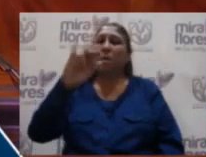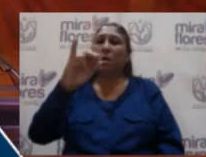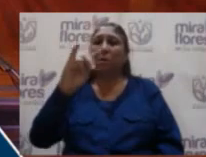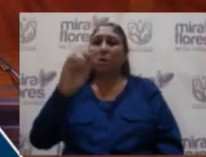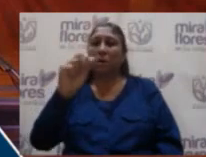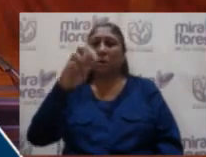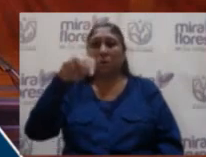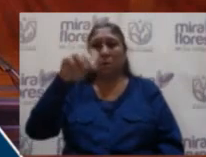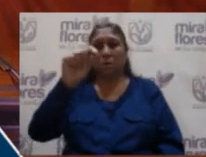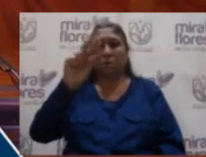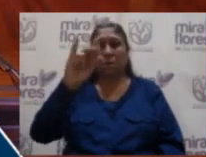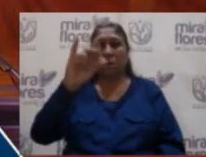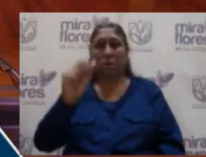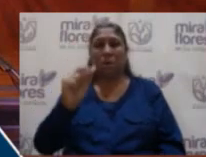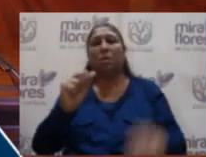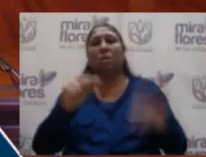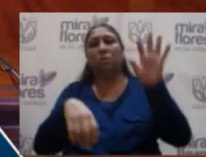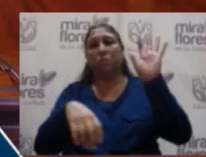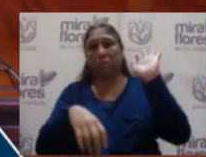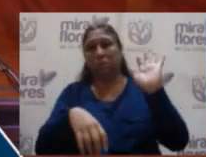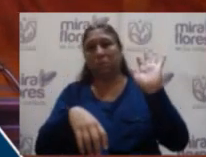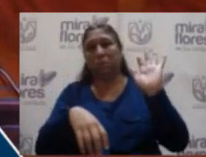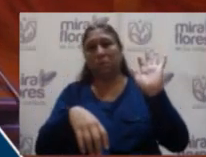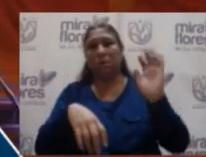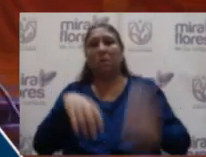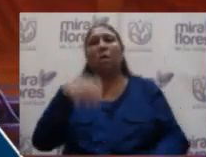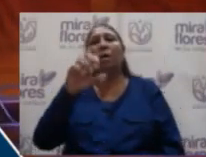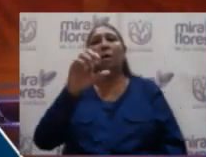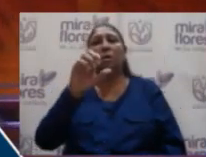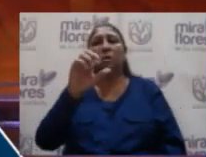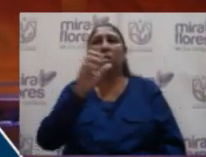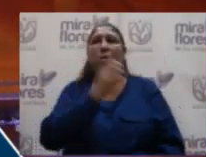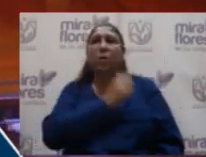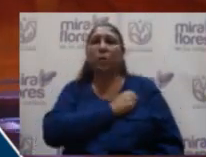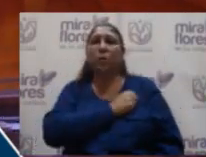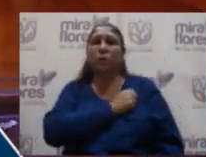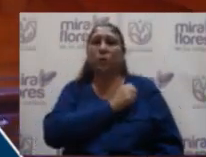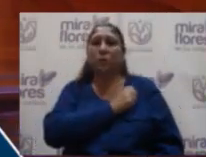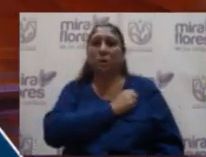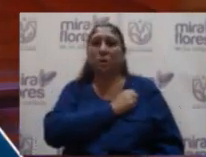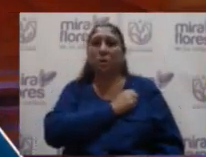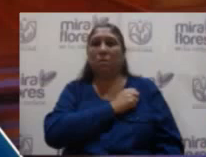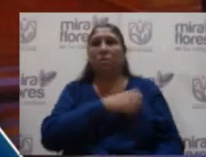del Río Jiménez de la Vide. Señora Susana Stiglitz Watson,